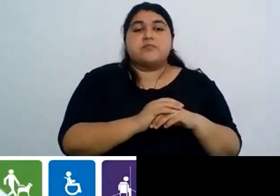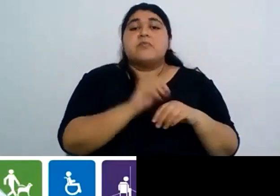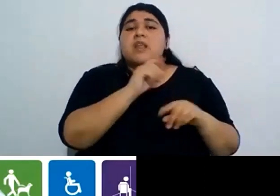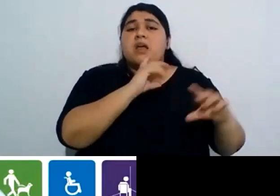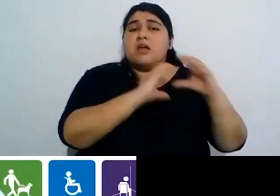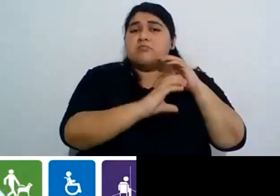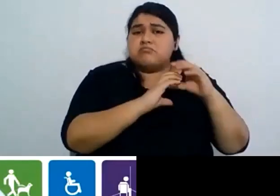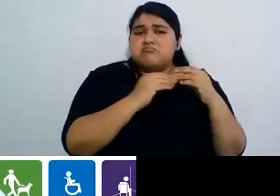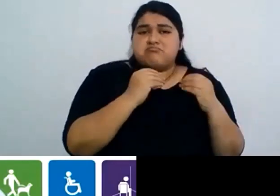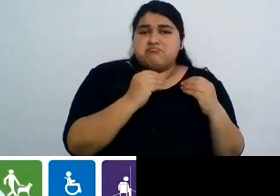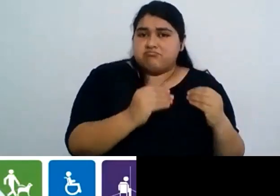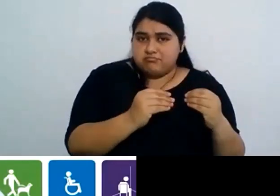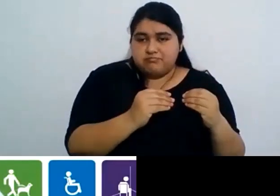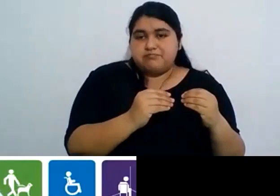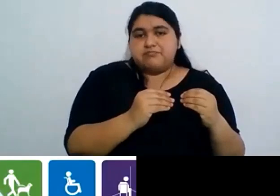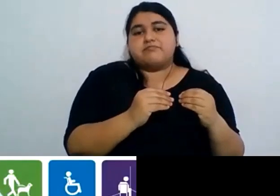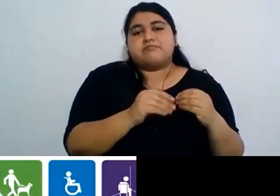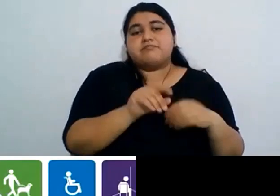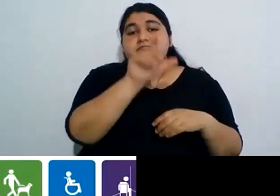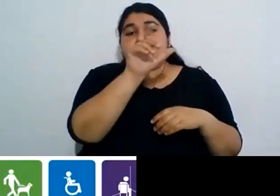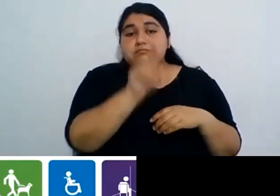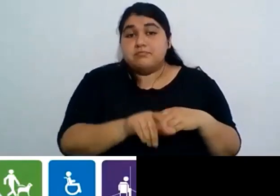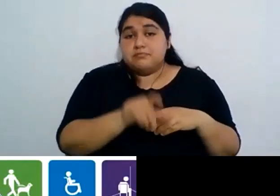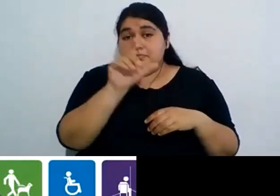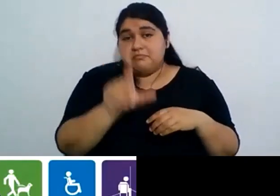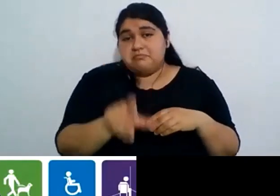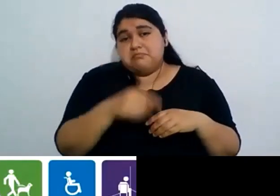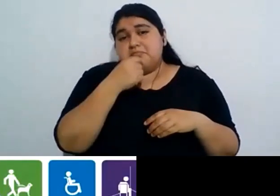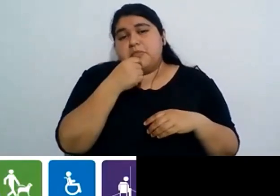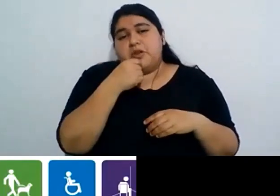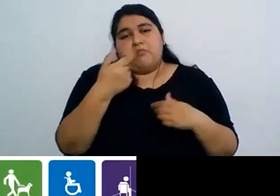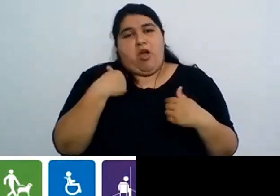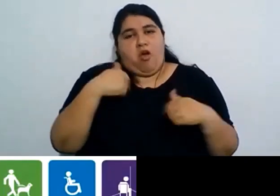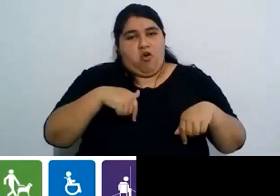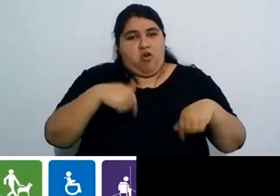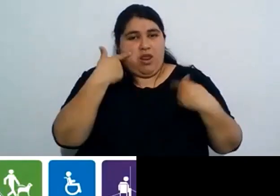tenemos a las personas, por ejemplo, vamos a mostrar